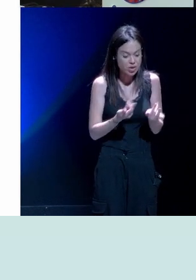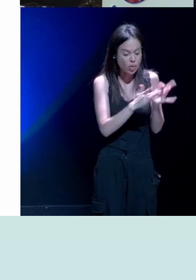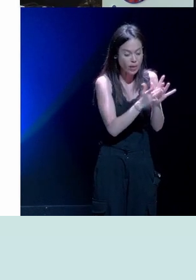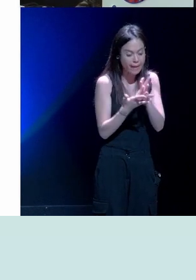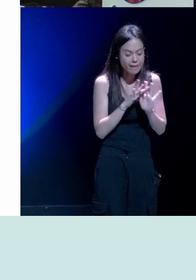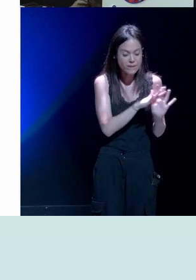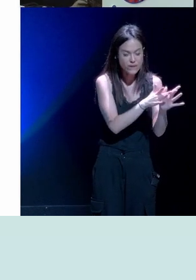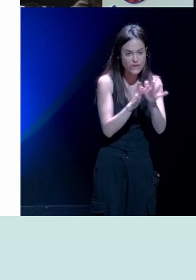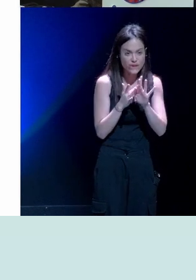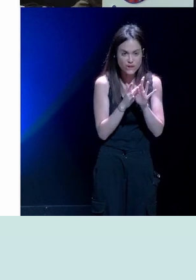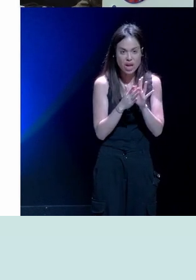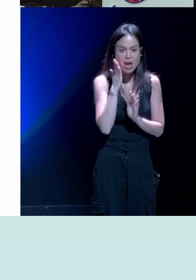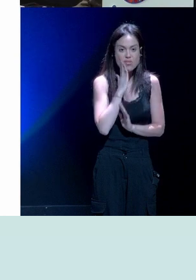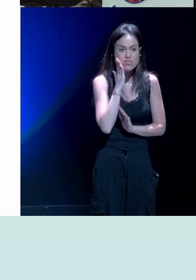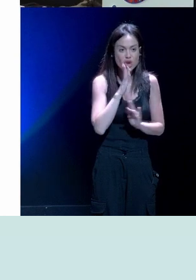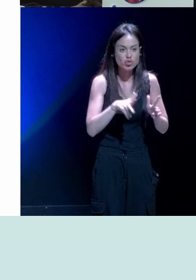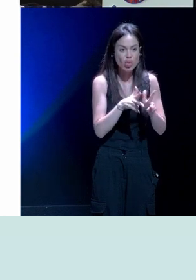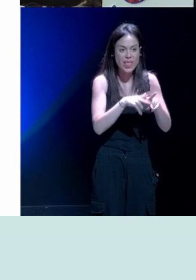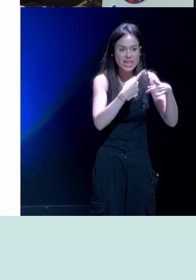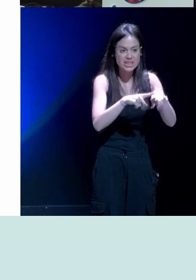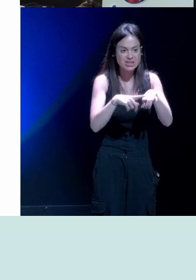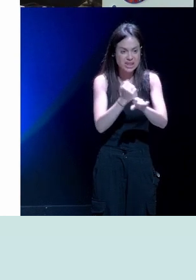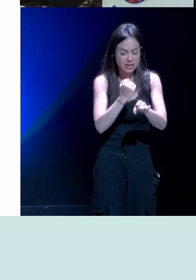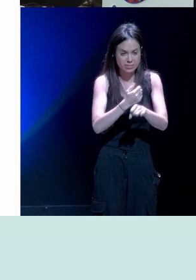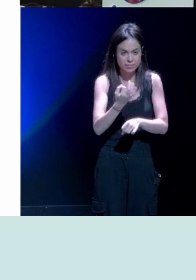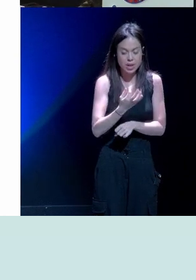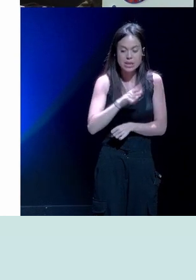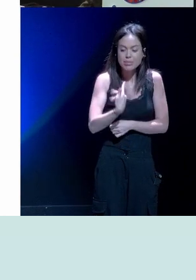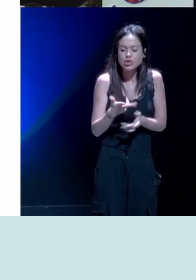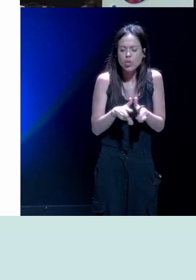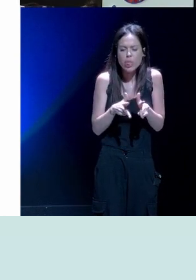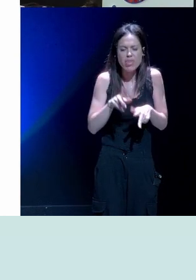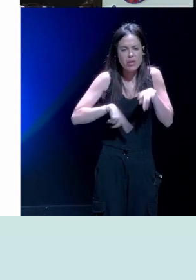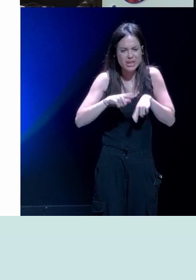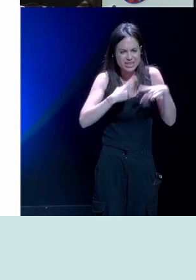social. Y quizás esos regímenes que tenemos no son los mismos en una sociedad y en otra.